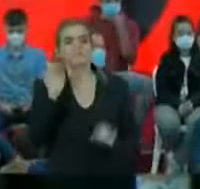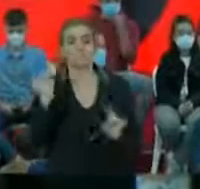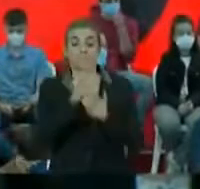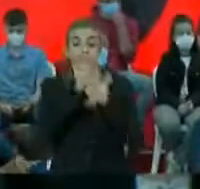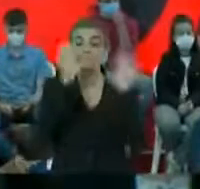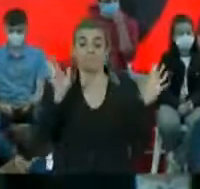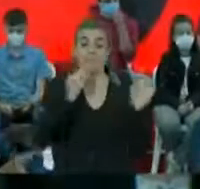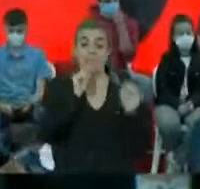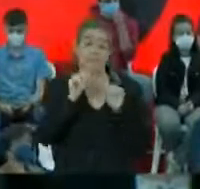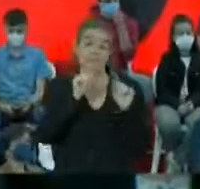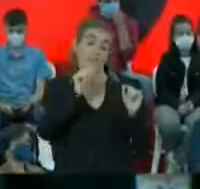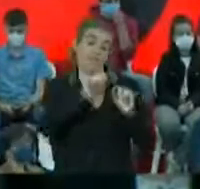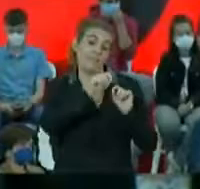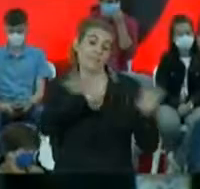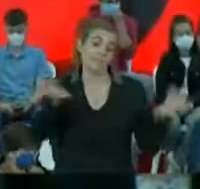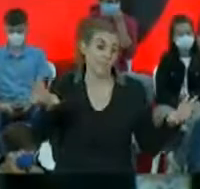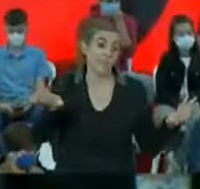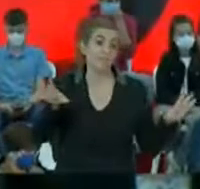que la pandemia